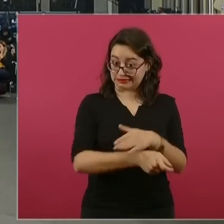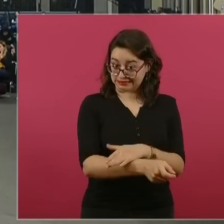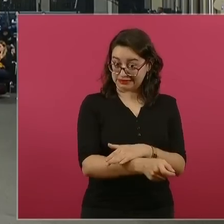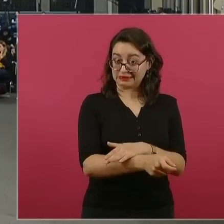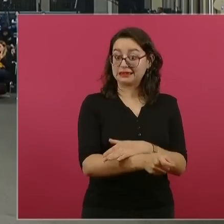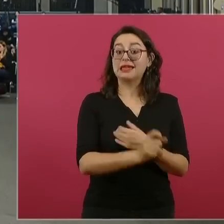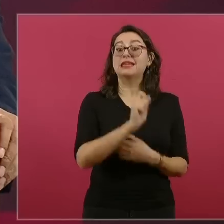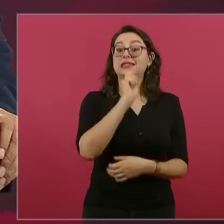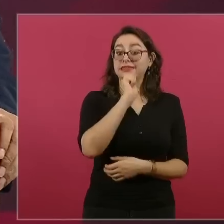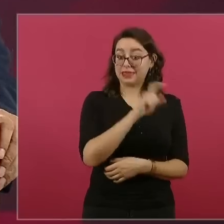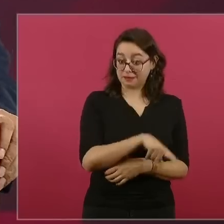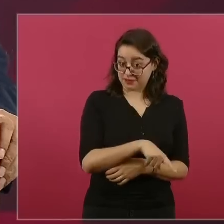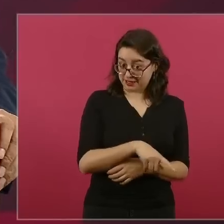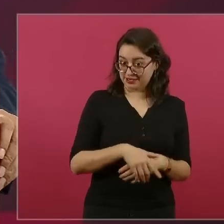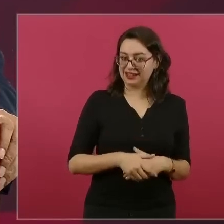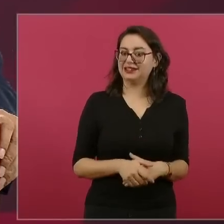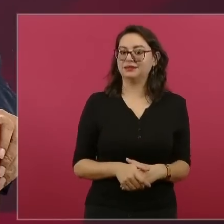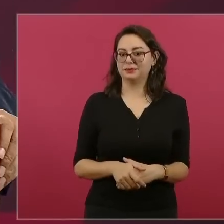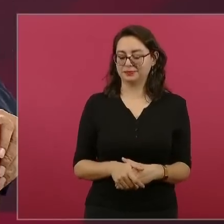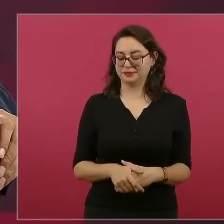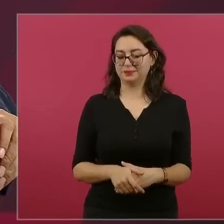Y maíz